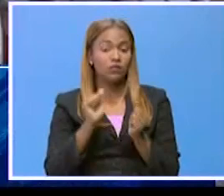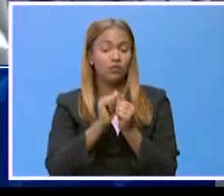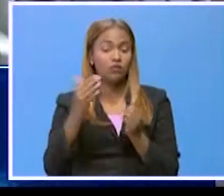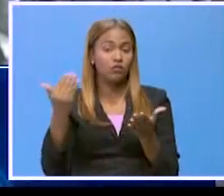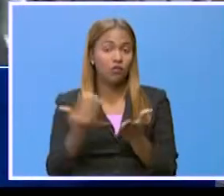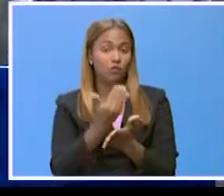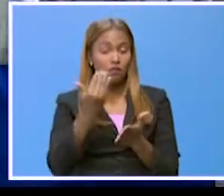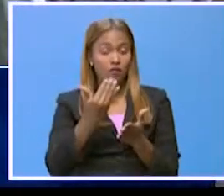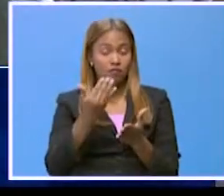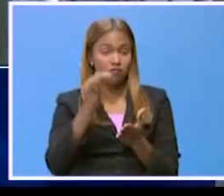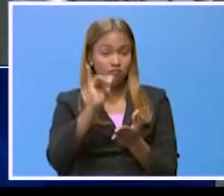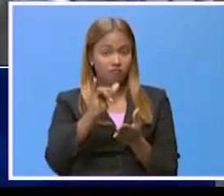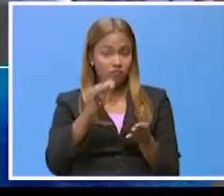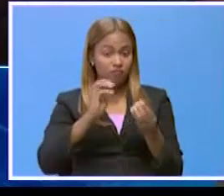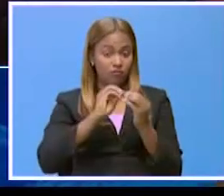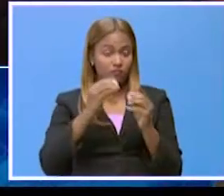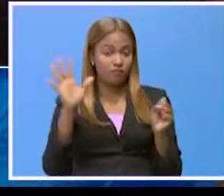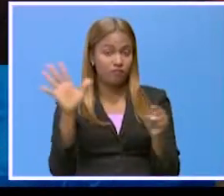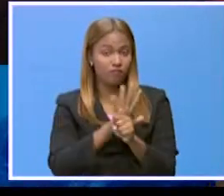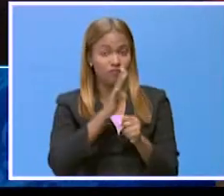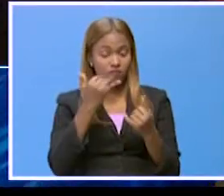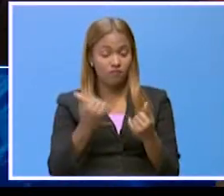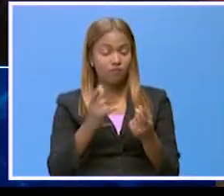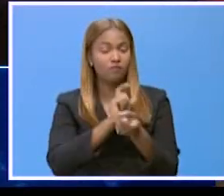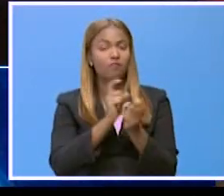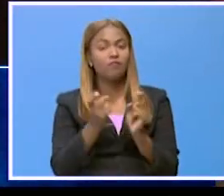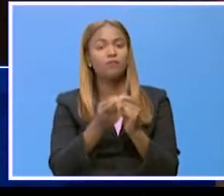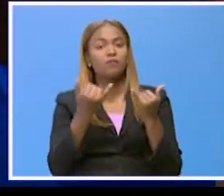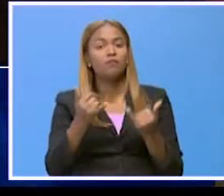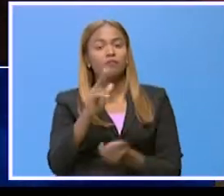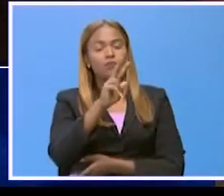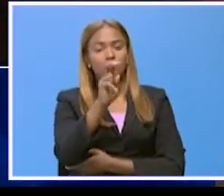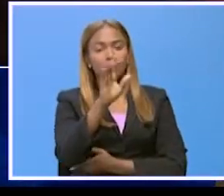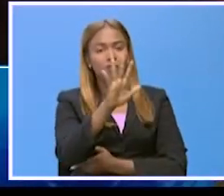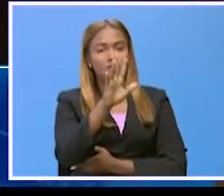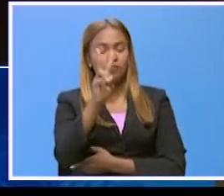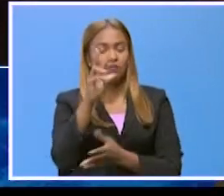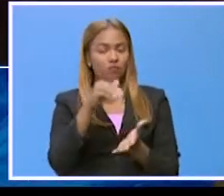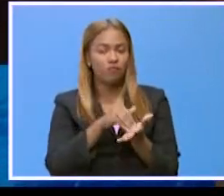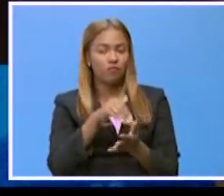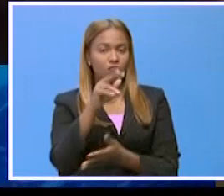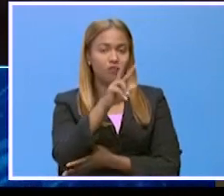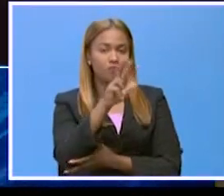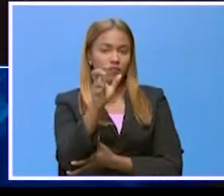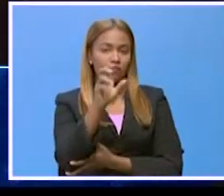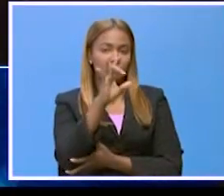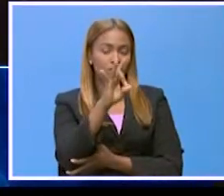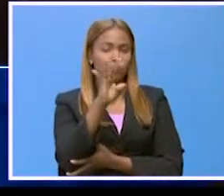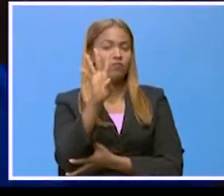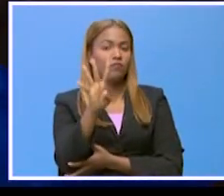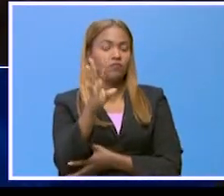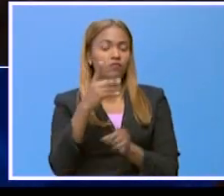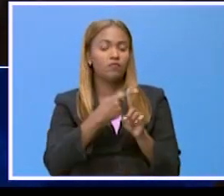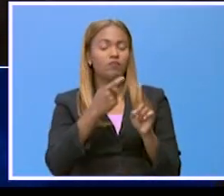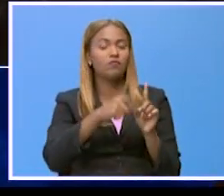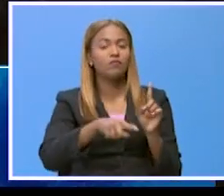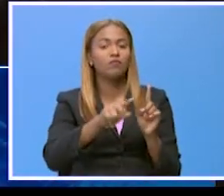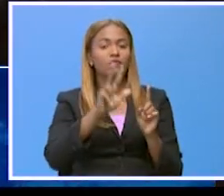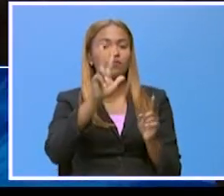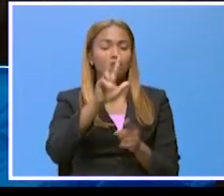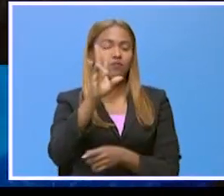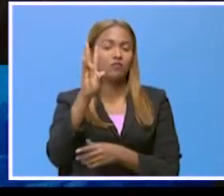nuevas infecciones la cifra de acumulados se actualiza en 252 mil 384 de los cuales